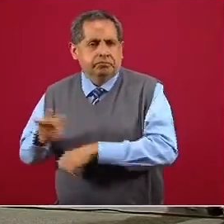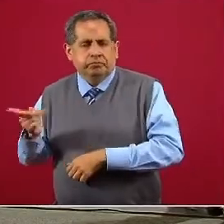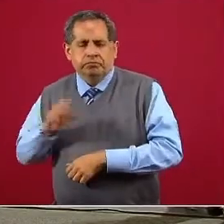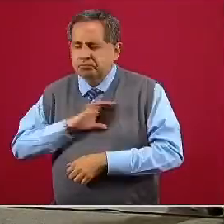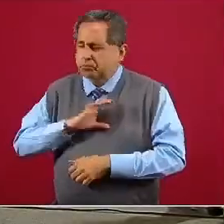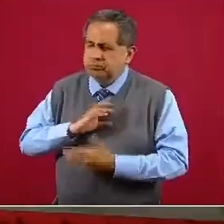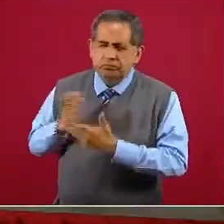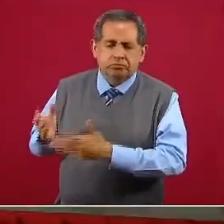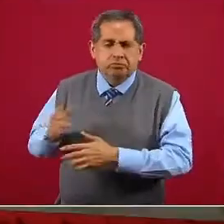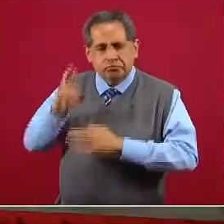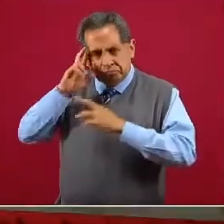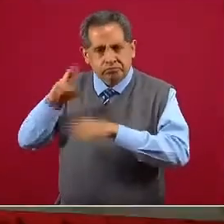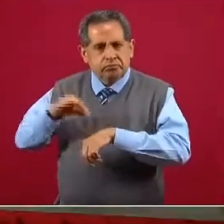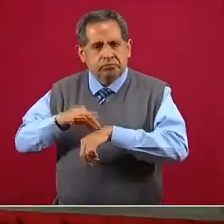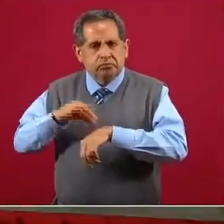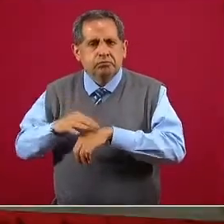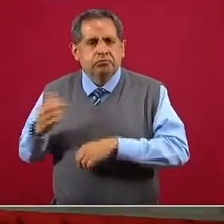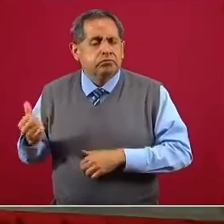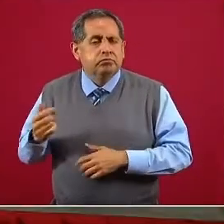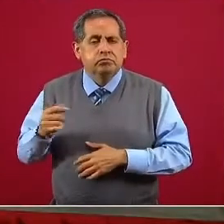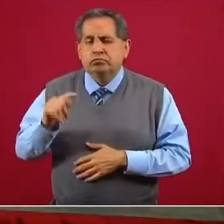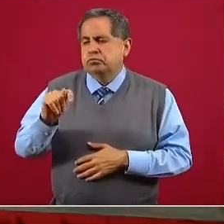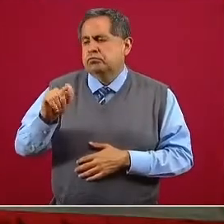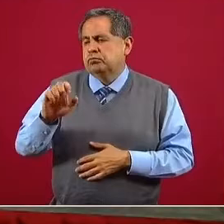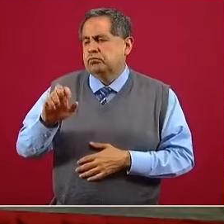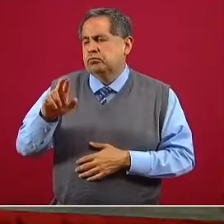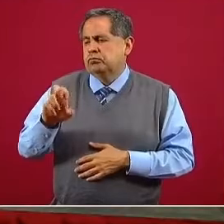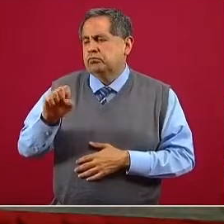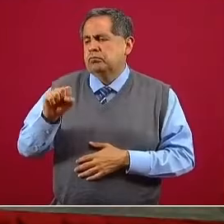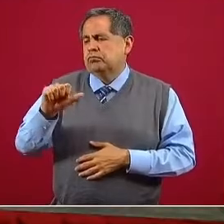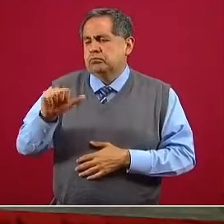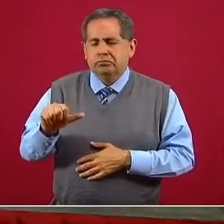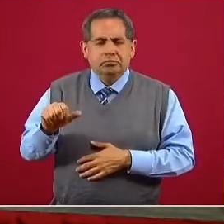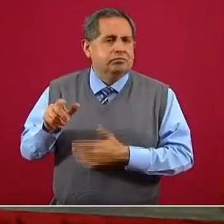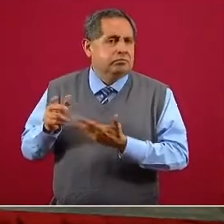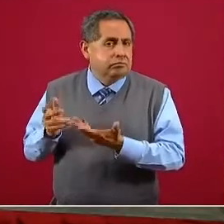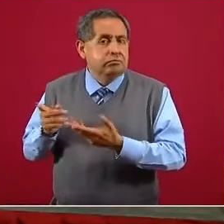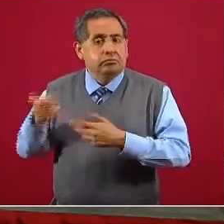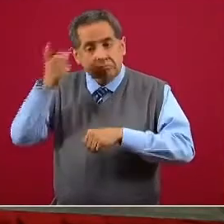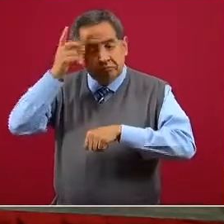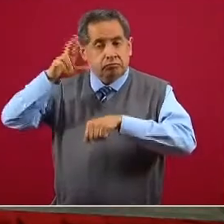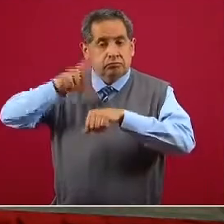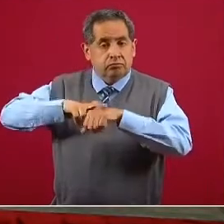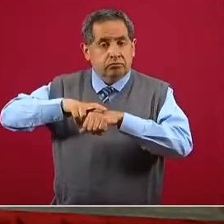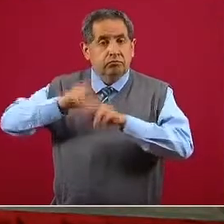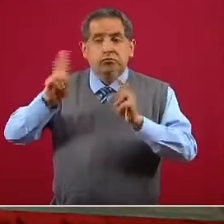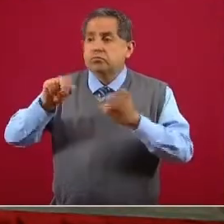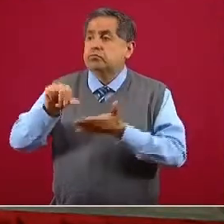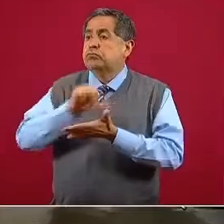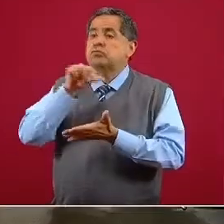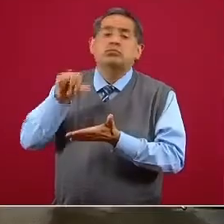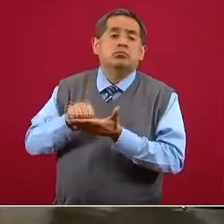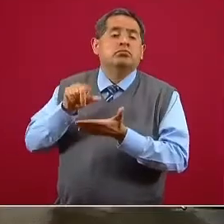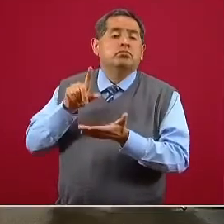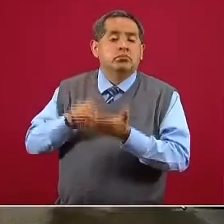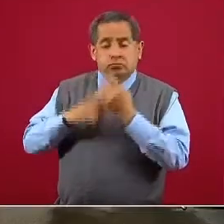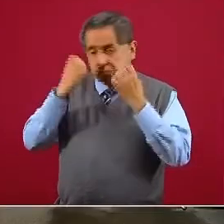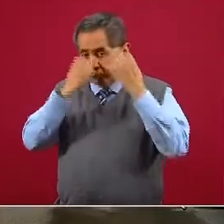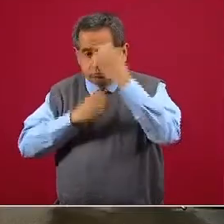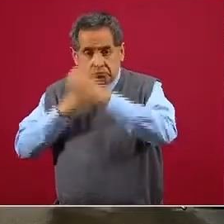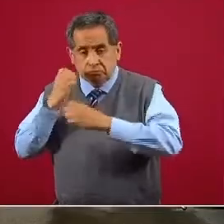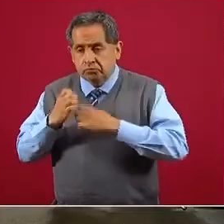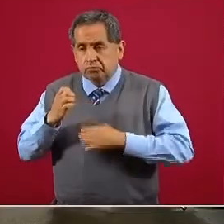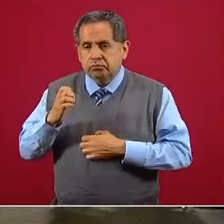nuestra muy querida y respetada doctora Teresa Shama Levy, quien es la directora del Centro de Evaluación